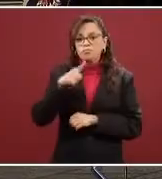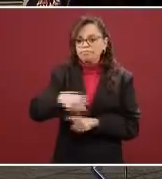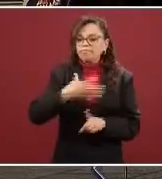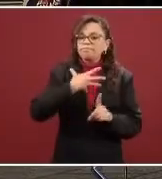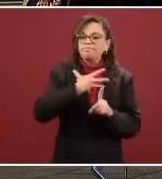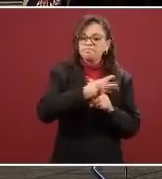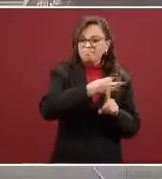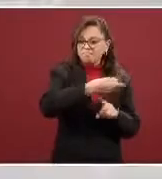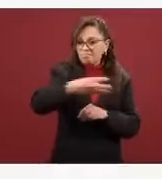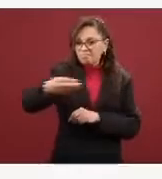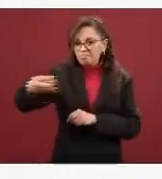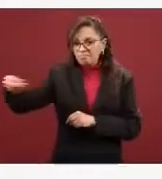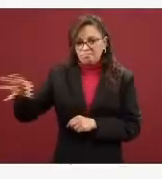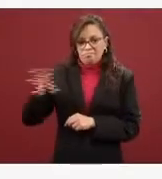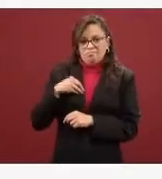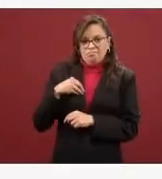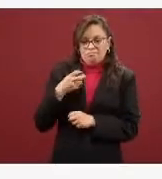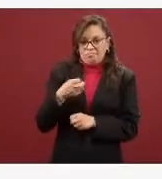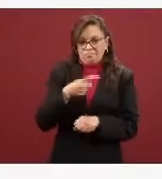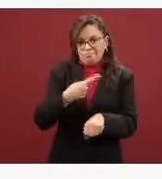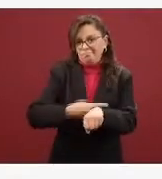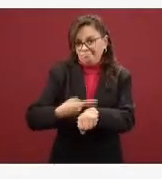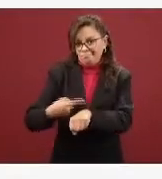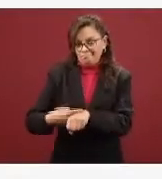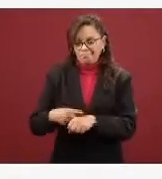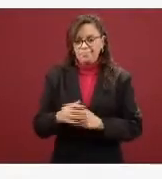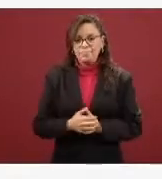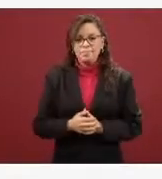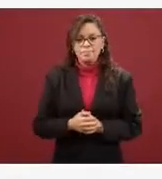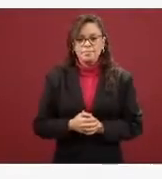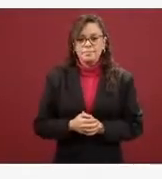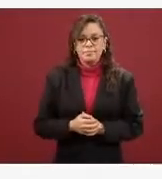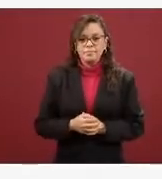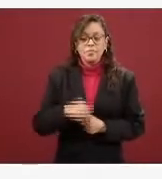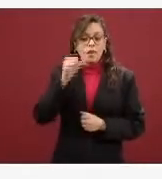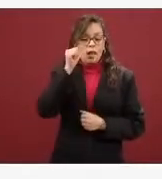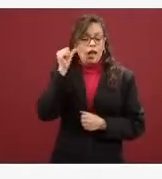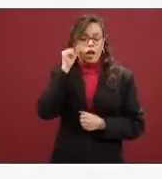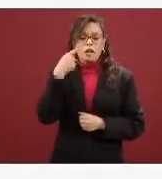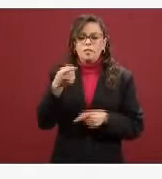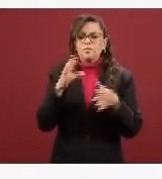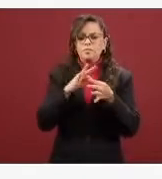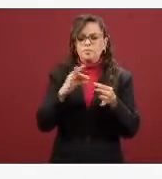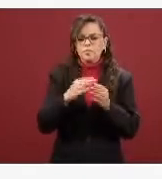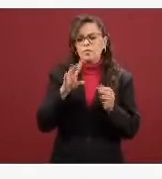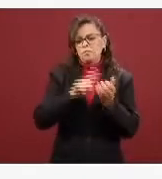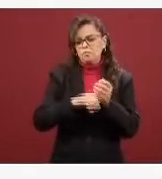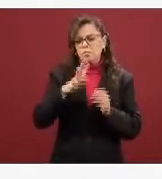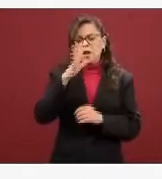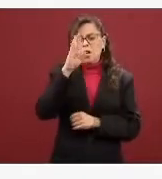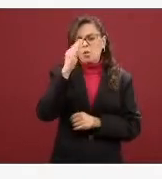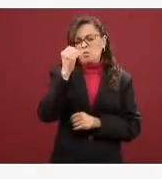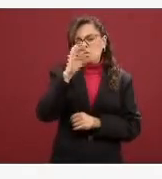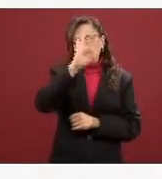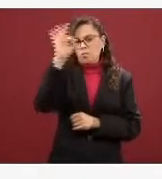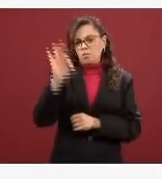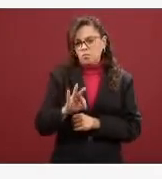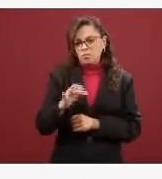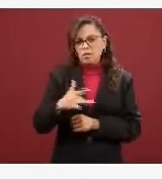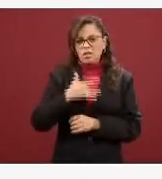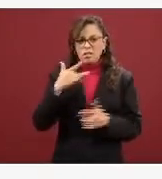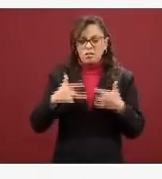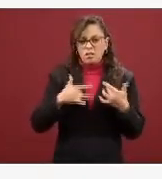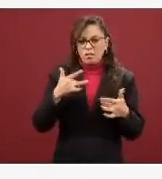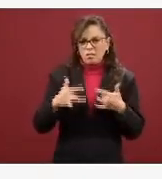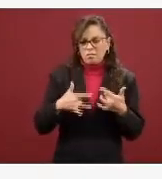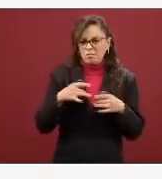dispersando la enfermedad. Ayer hablábamos de un 9% sintomáticos, el día de hoy es 10% de sintomáticos, es